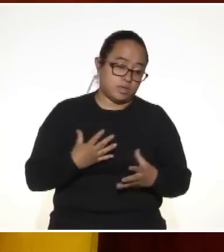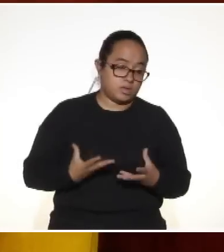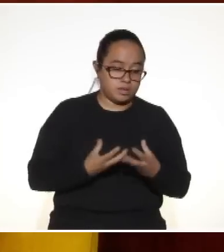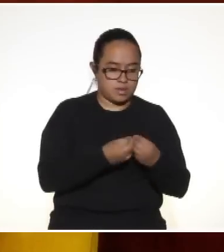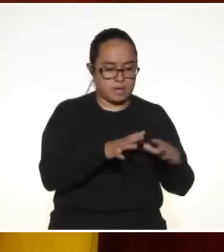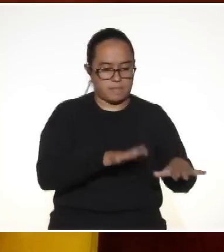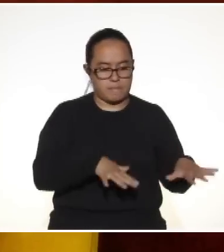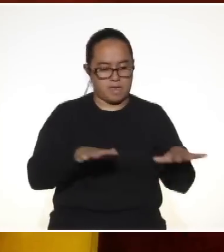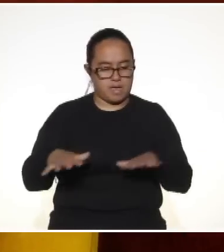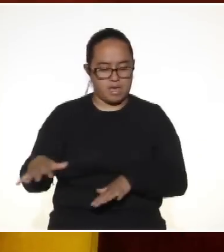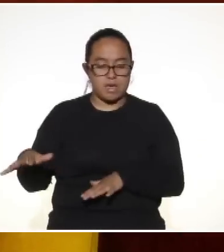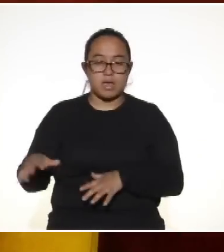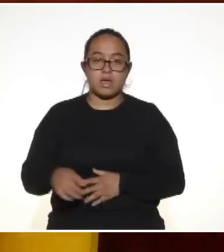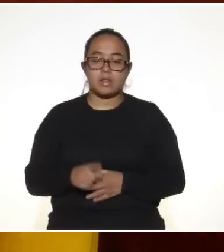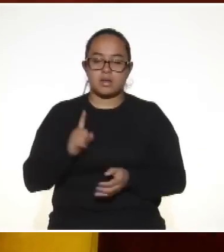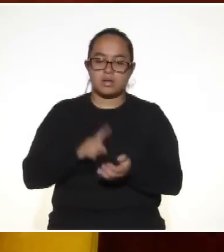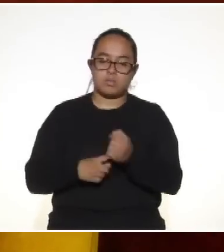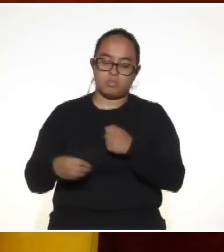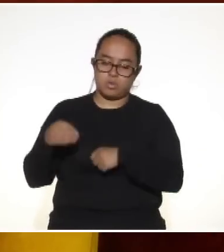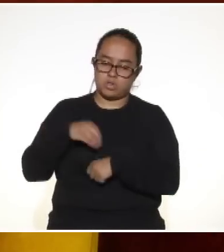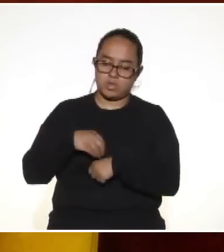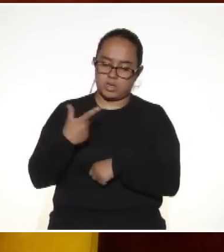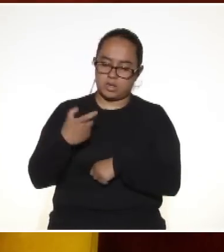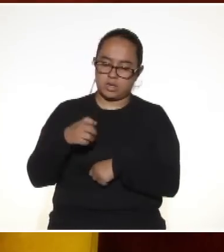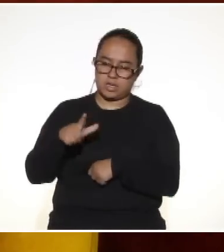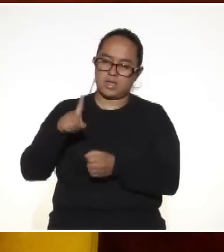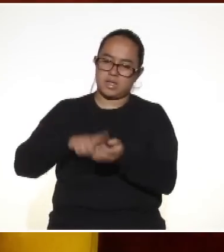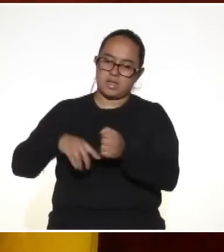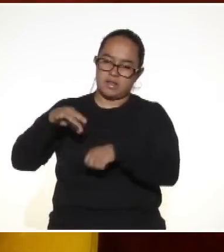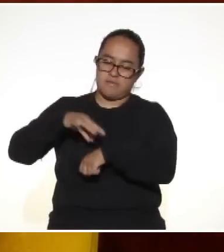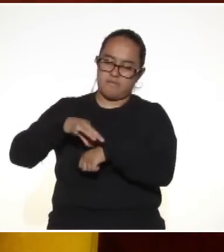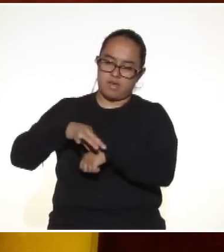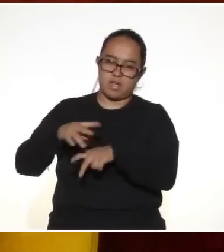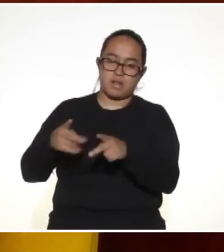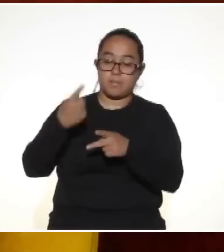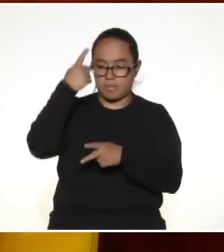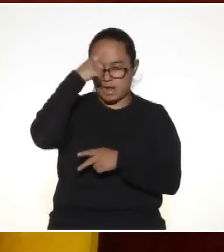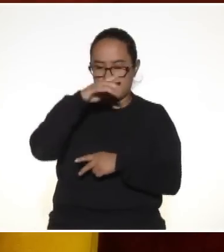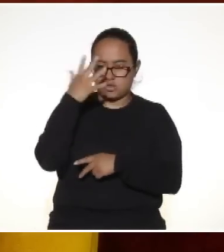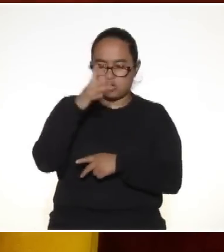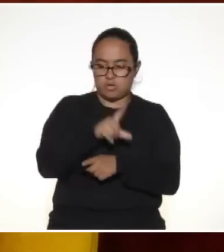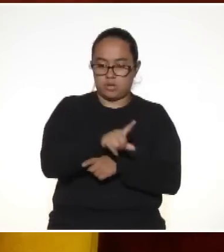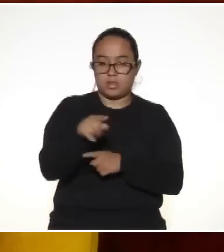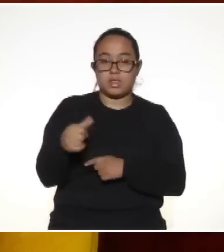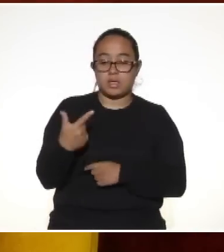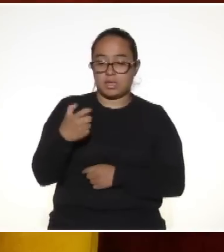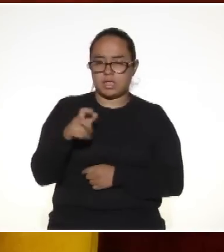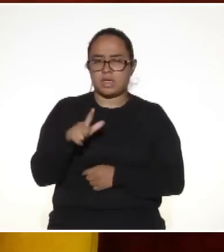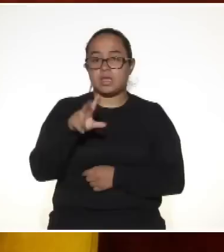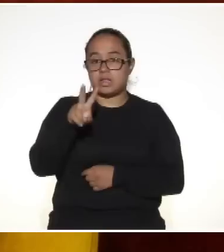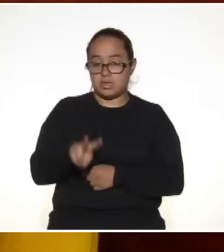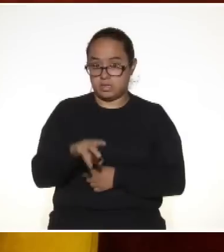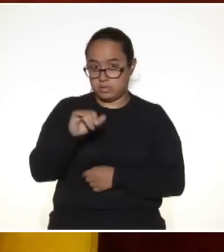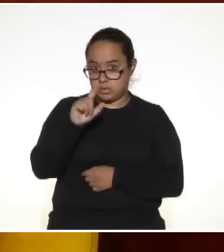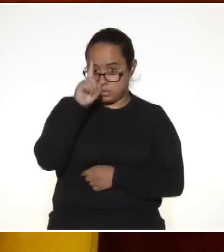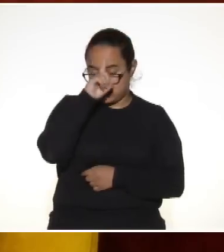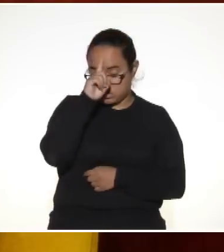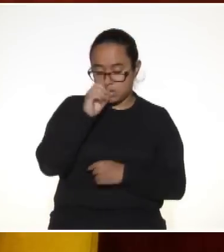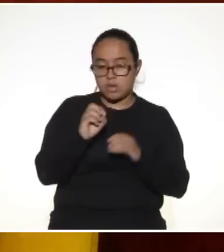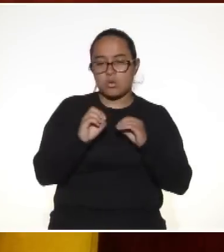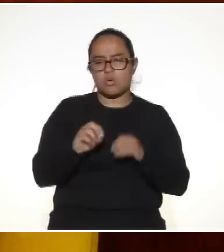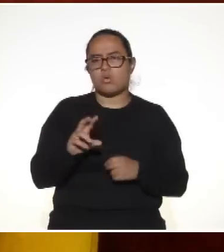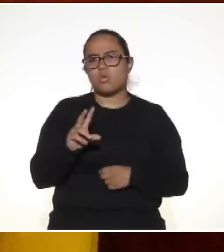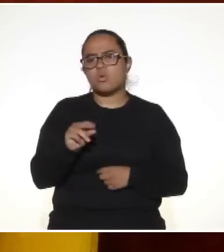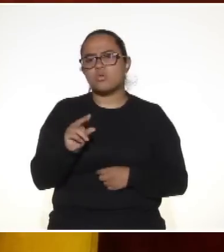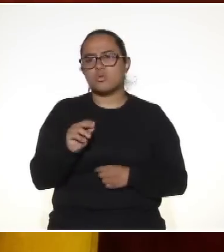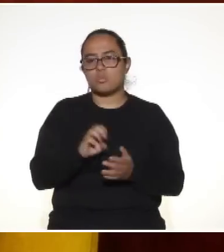la playa, les pone un gel que venden en la farmacia para después del sol. ¿Este gel lo recomiendan o, como